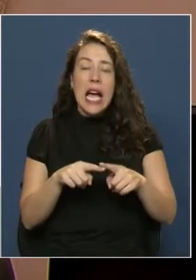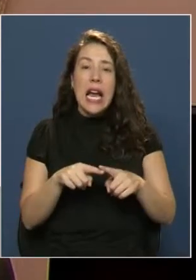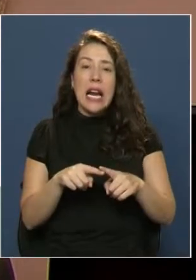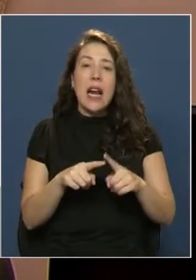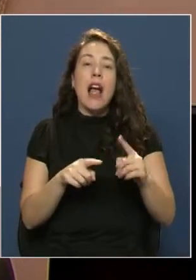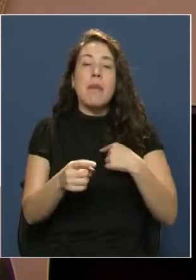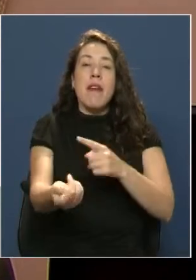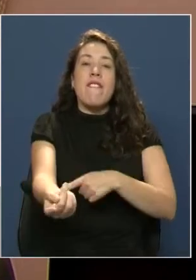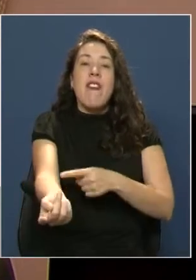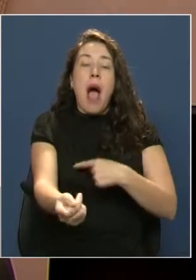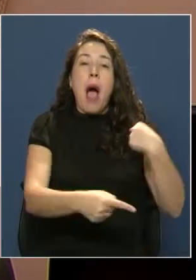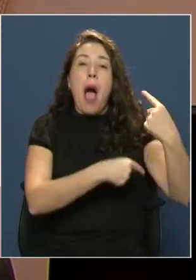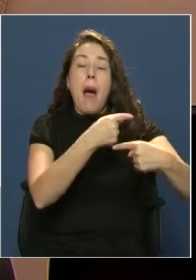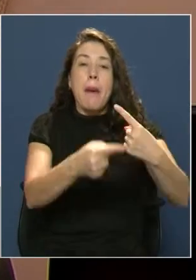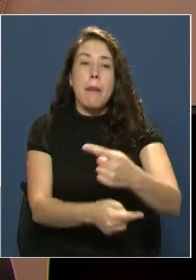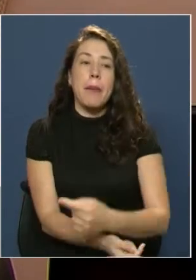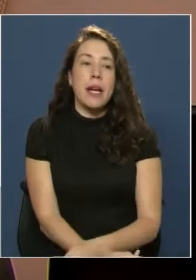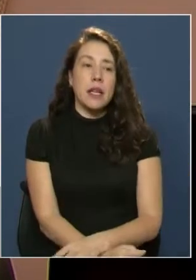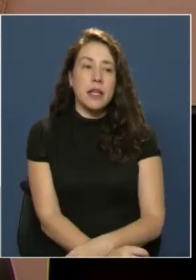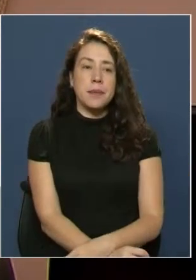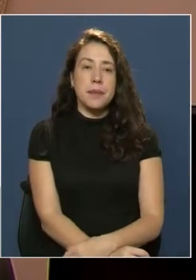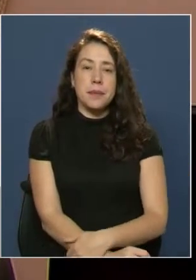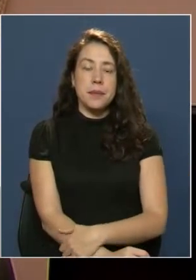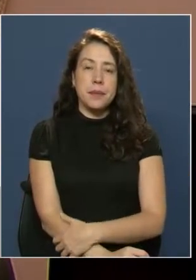su descendencia.